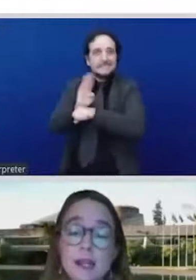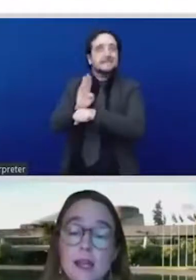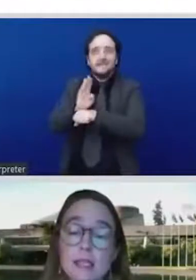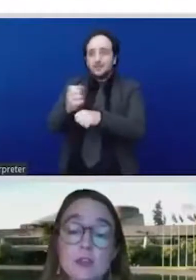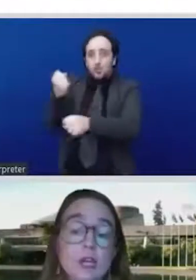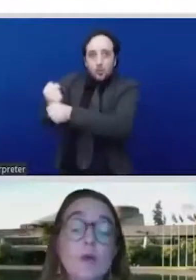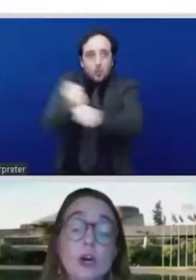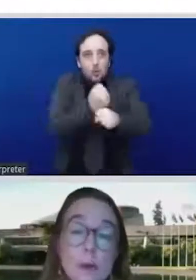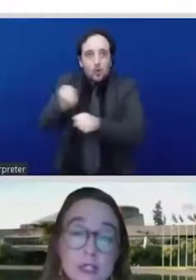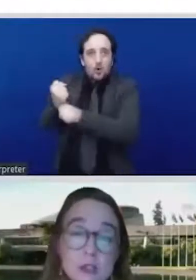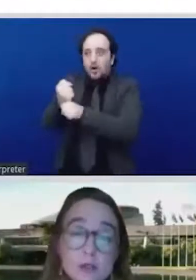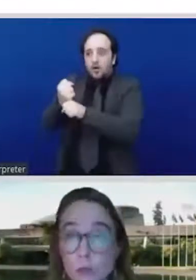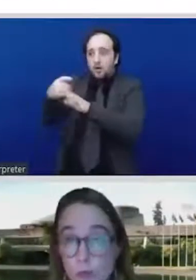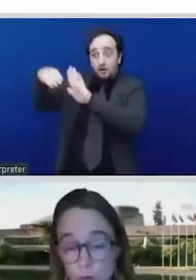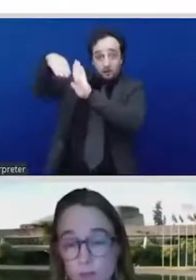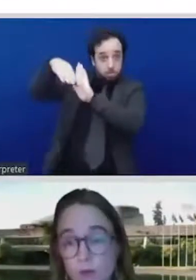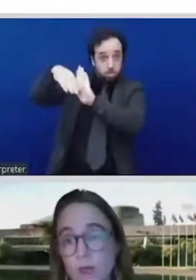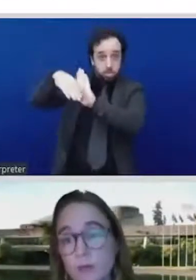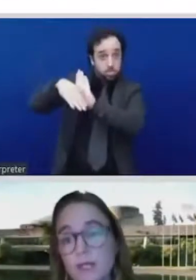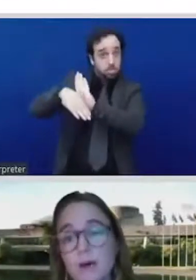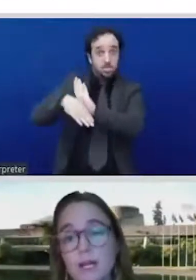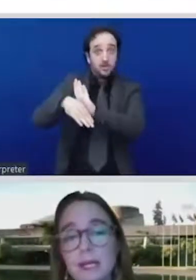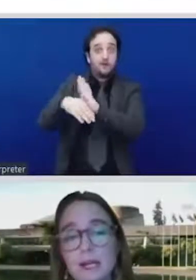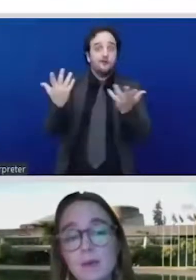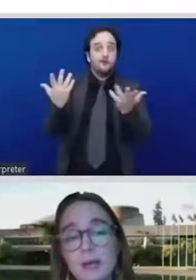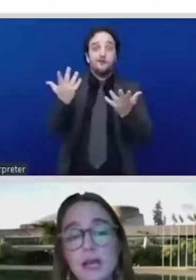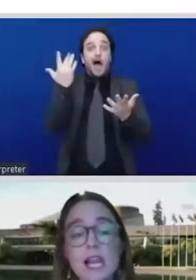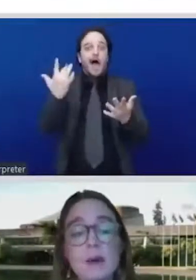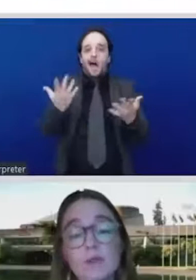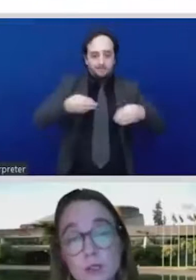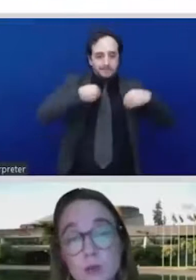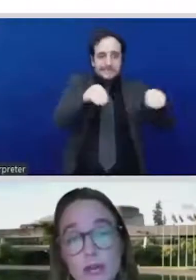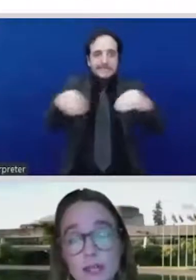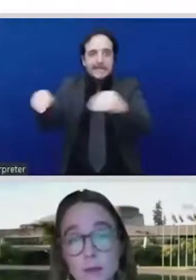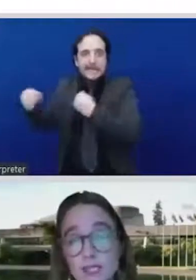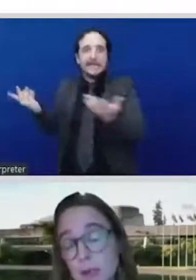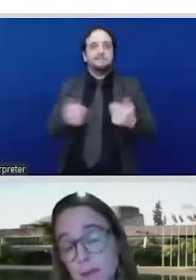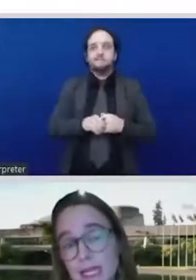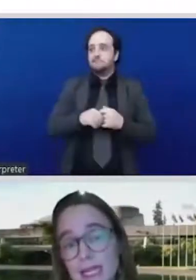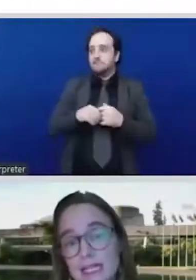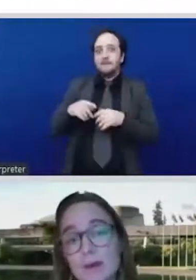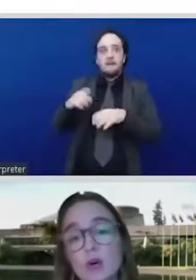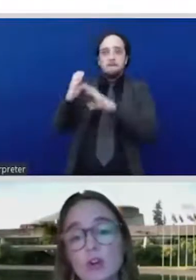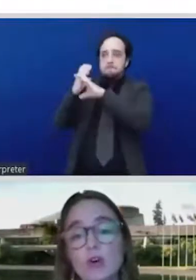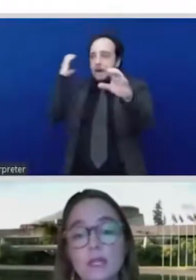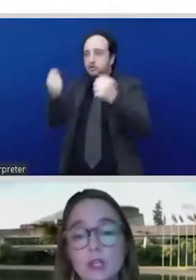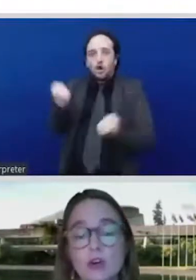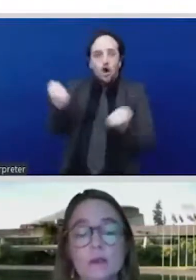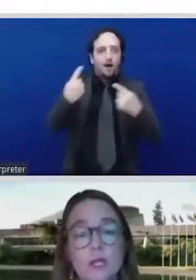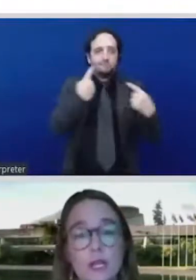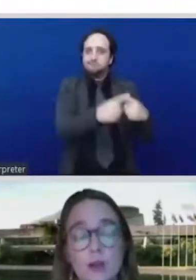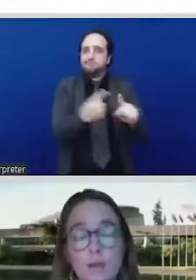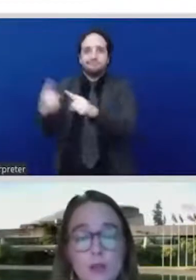sectores como el comercio, como el turismo, como bien comentaba María María María del Caribe, la manufactura, y principalmente en el trabajo doméstico